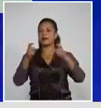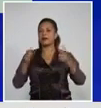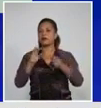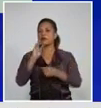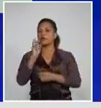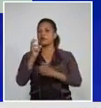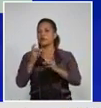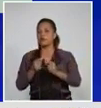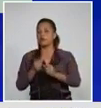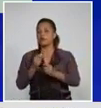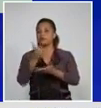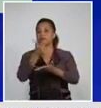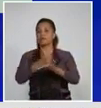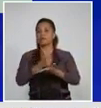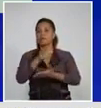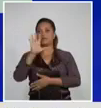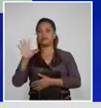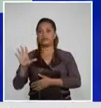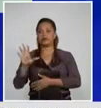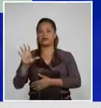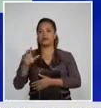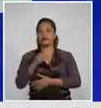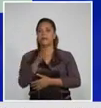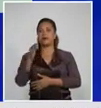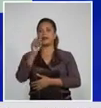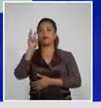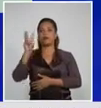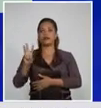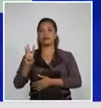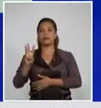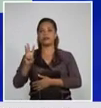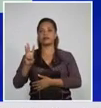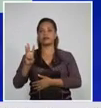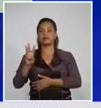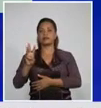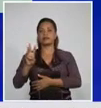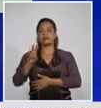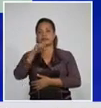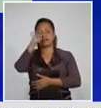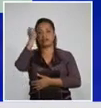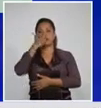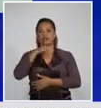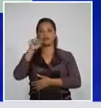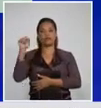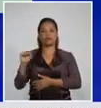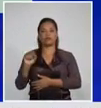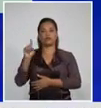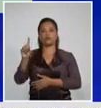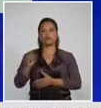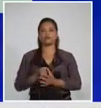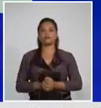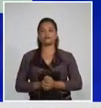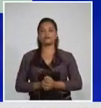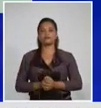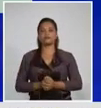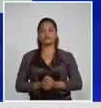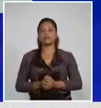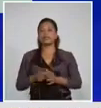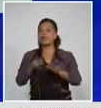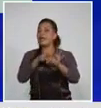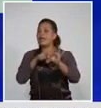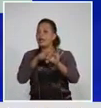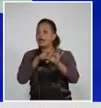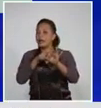municipio cabecera, 5, Baracoa 3 y San Antonio del Sur. Y finalmente, el municipio Isla de la